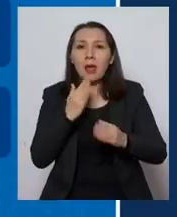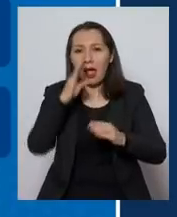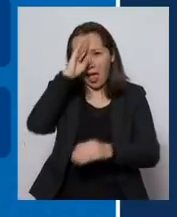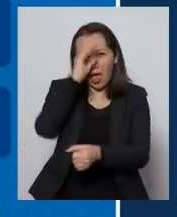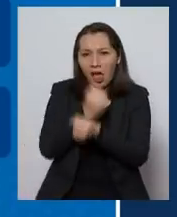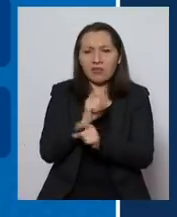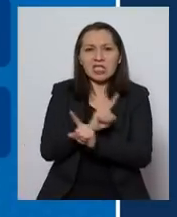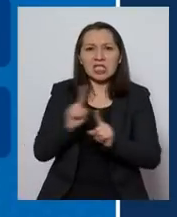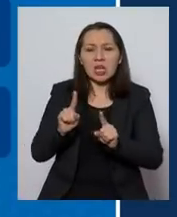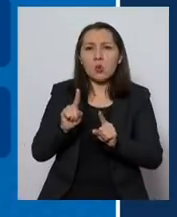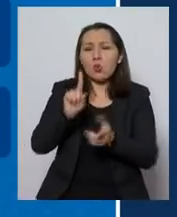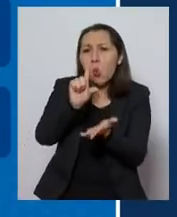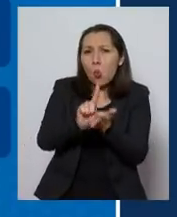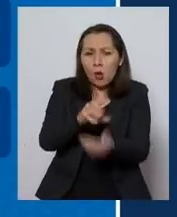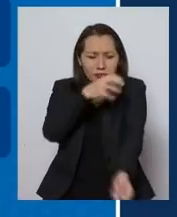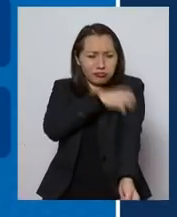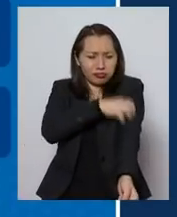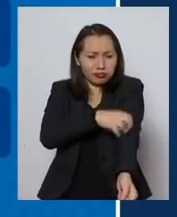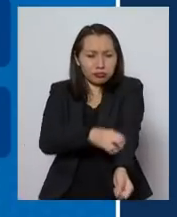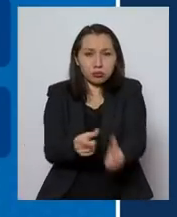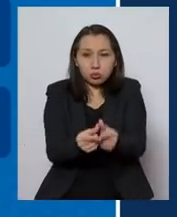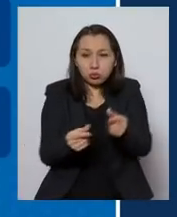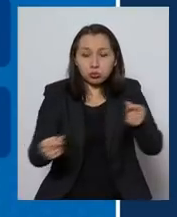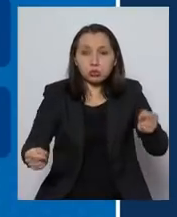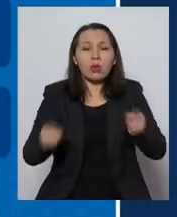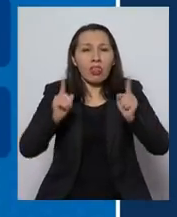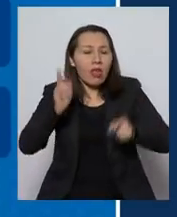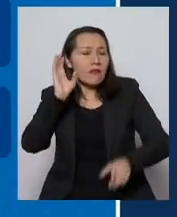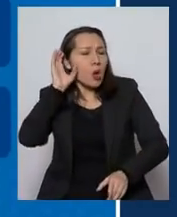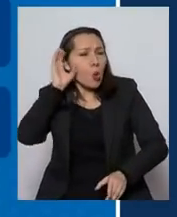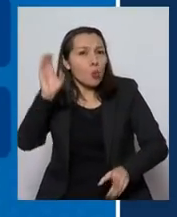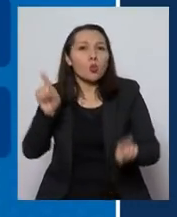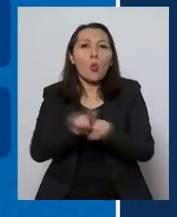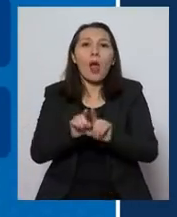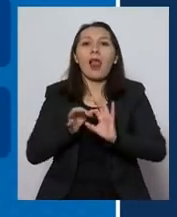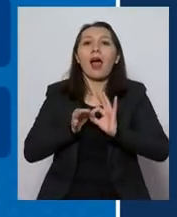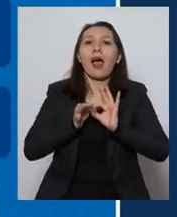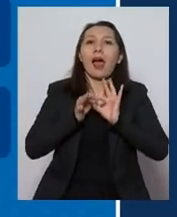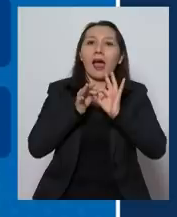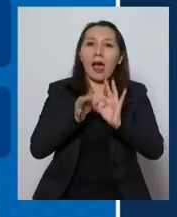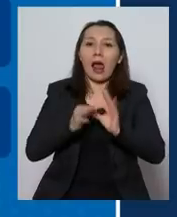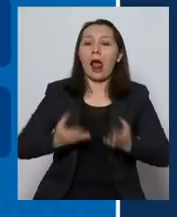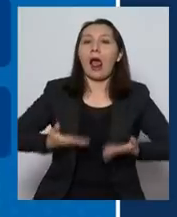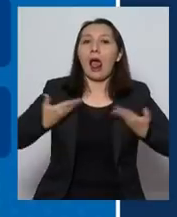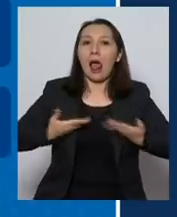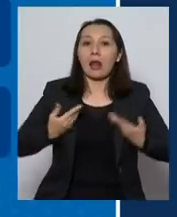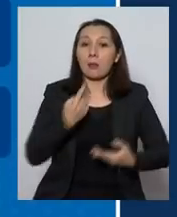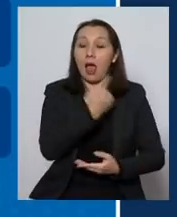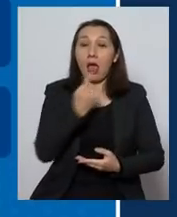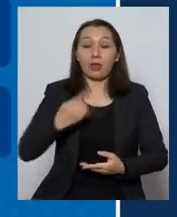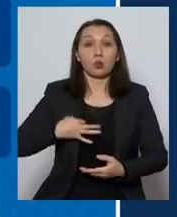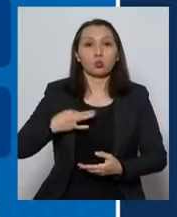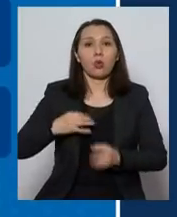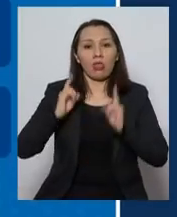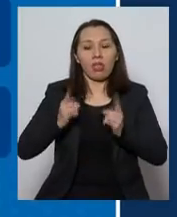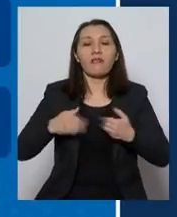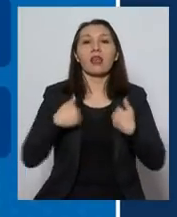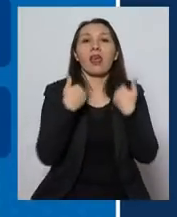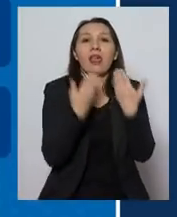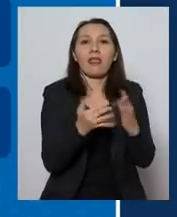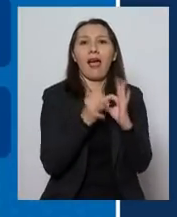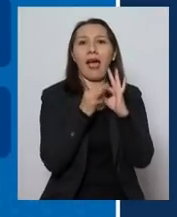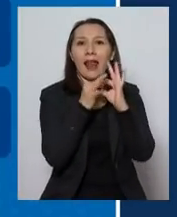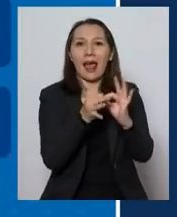que no haya rincón en el país en donde no se escuche el agradecimiento y el ánimo que cada ciudadano tiene que entregarle